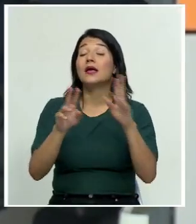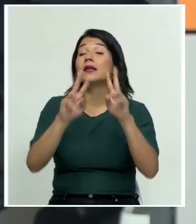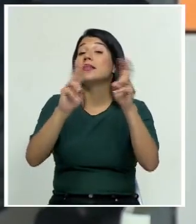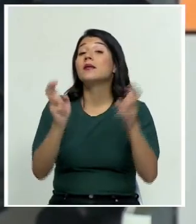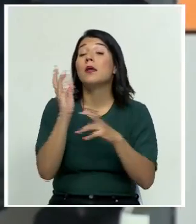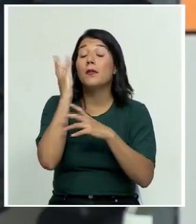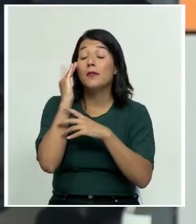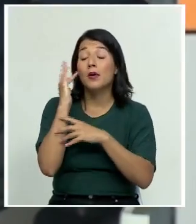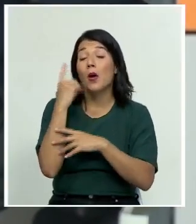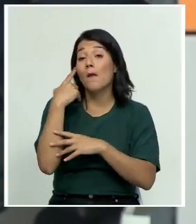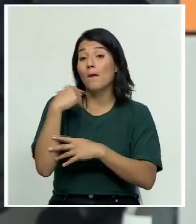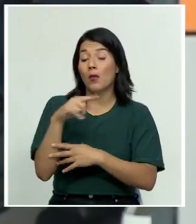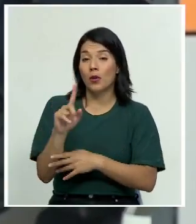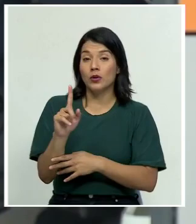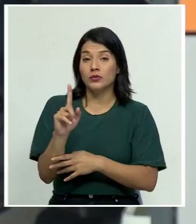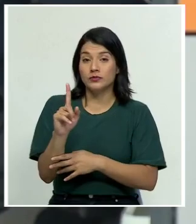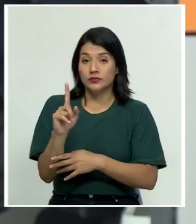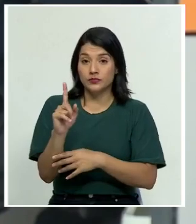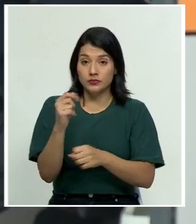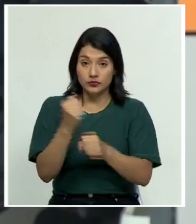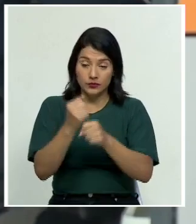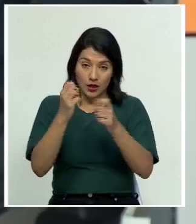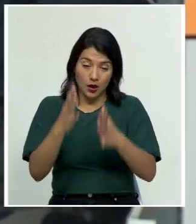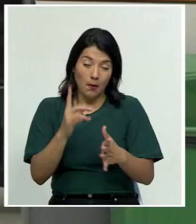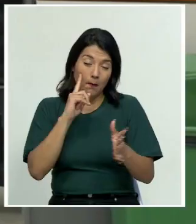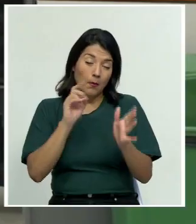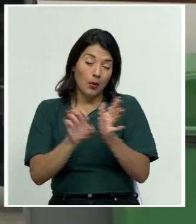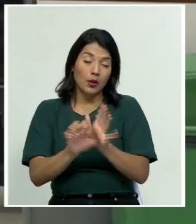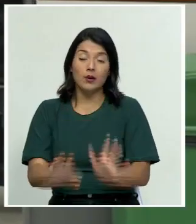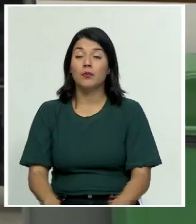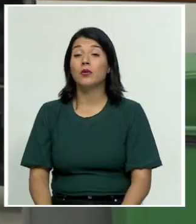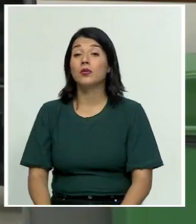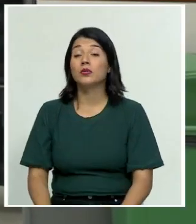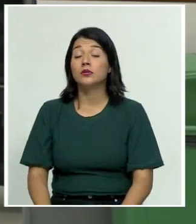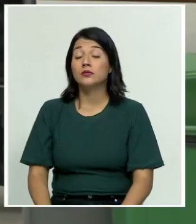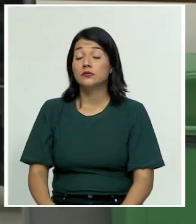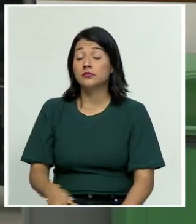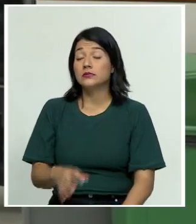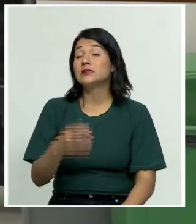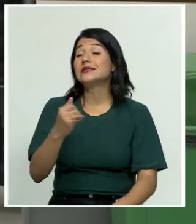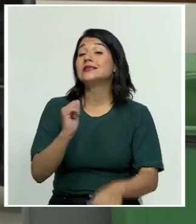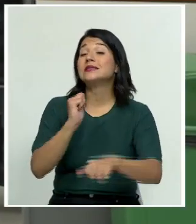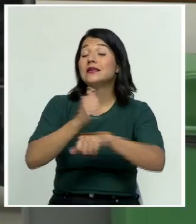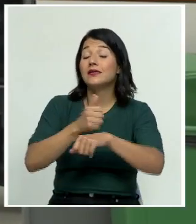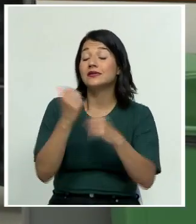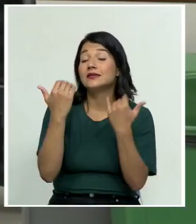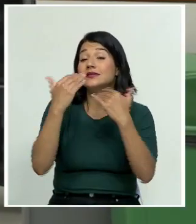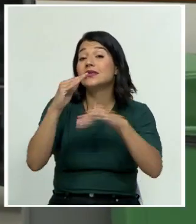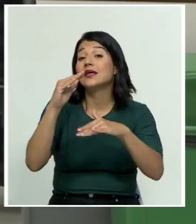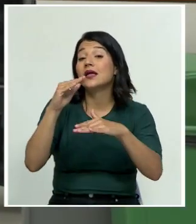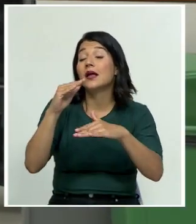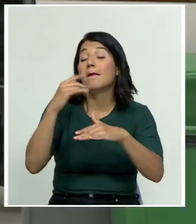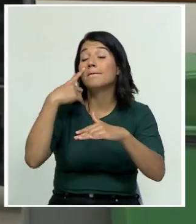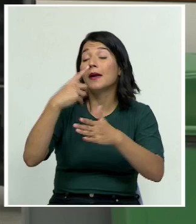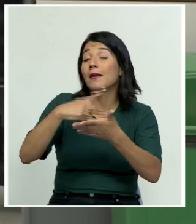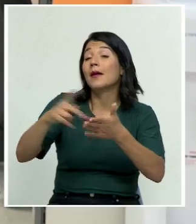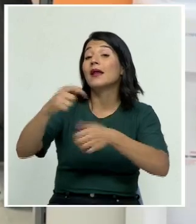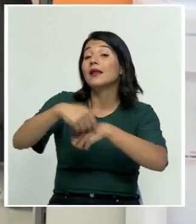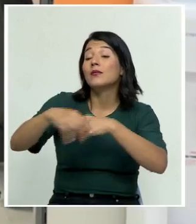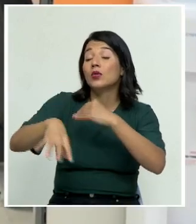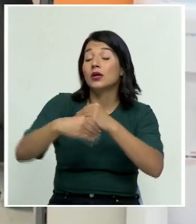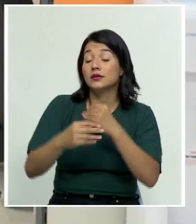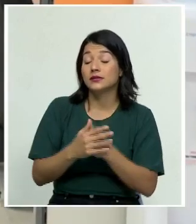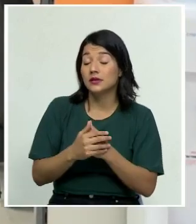preocupan al sector laboral, como por ejemplo es el que haya una limitación en el pago de horas extras por tratarse de una